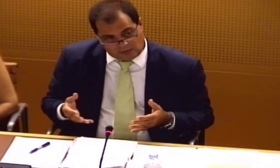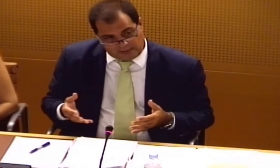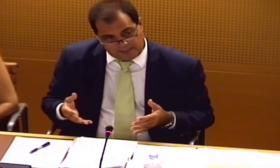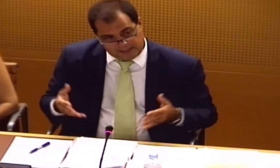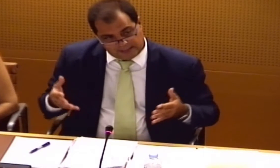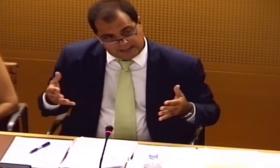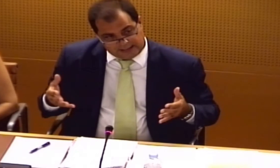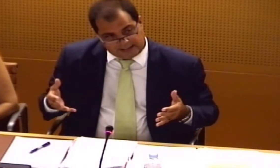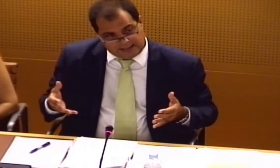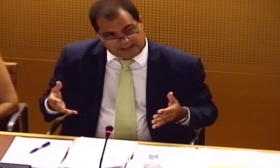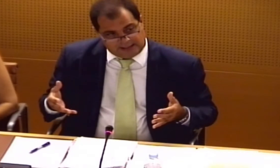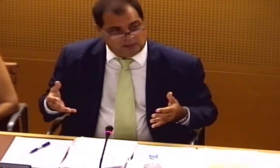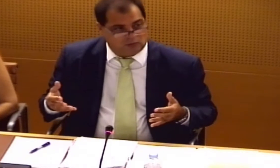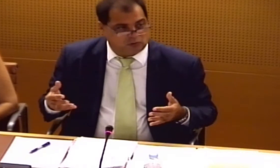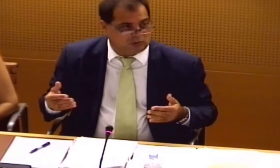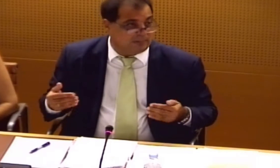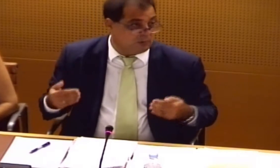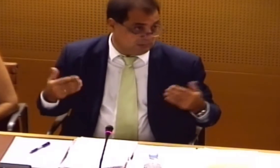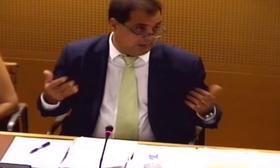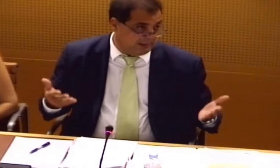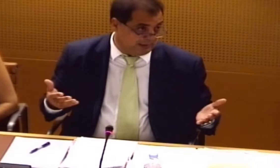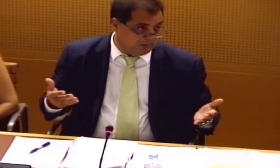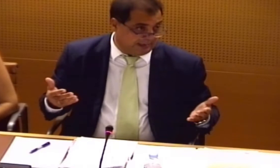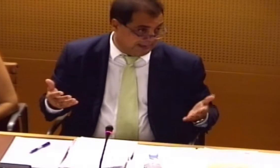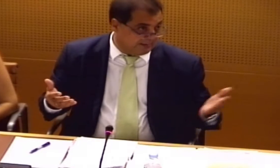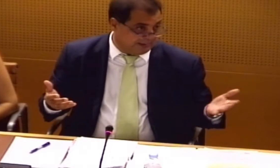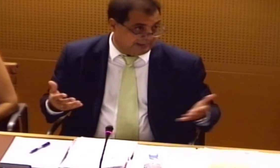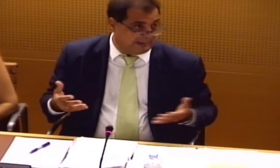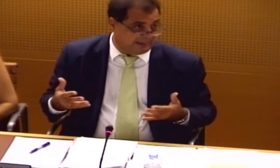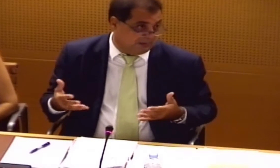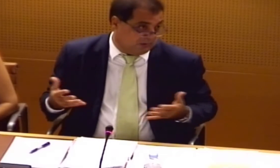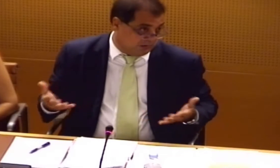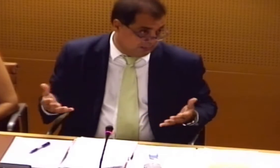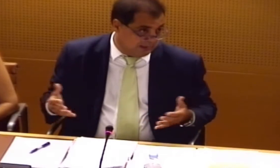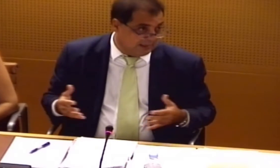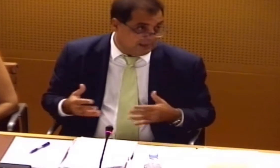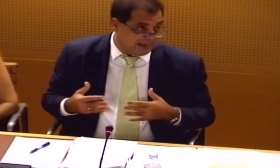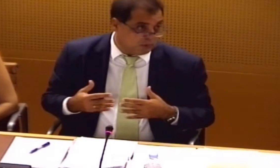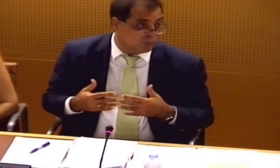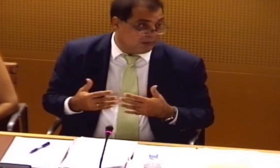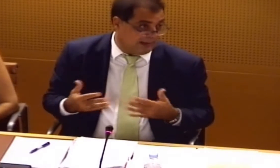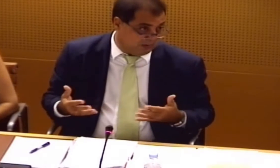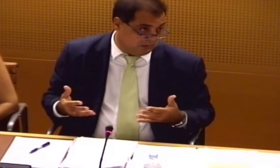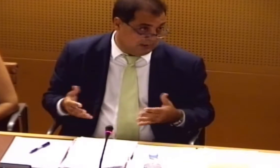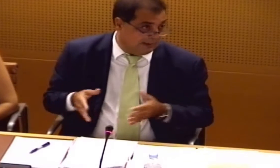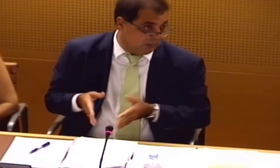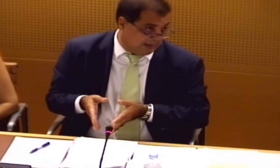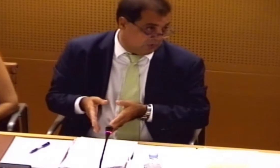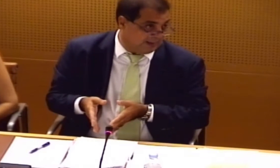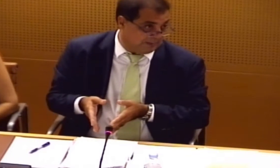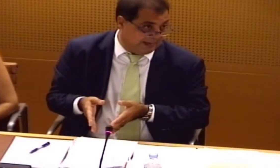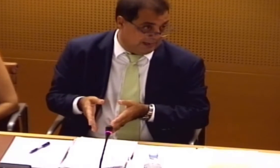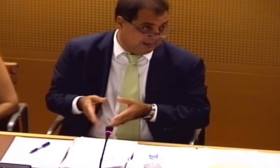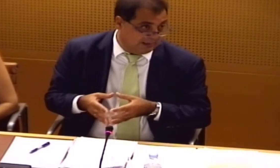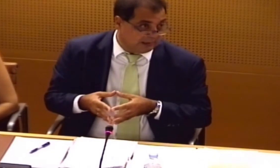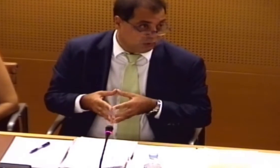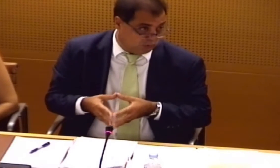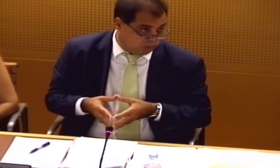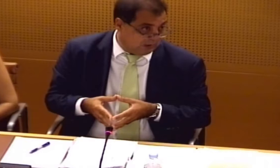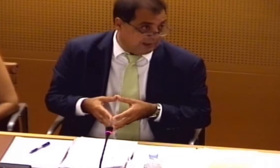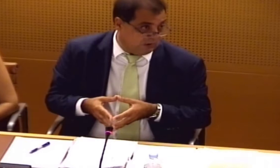el consejero Ledesma. Nosotros hemos, y entiendo que aquí está el representante de la intervención, hemos subsanado, salvo el caso de San